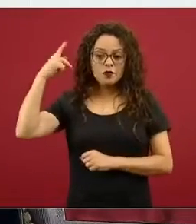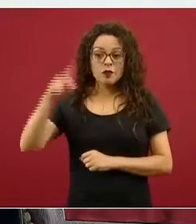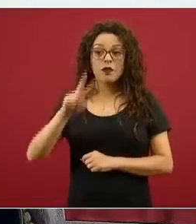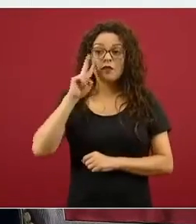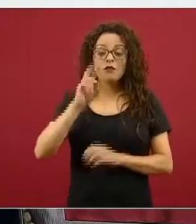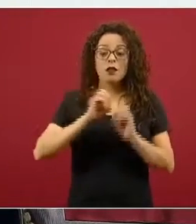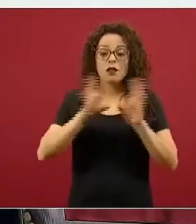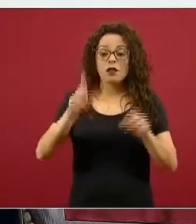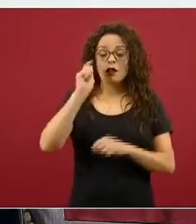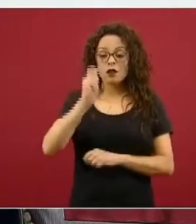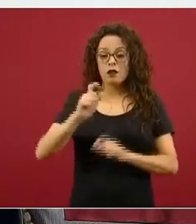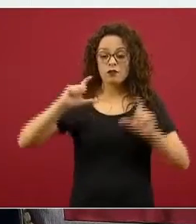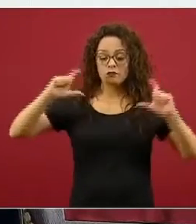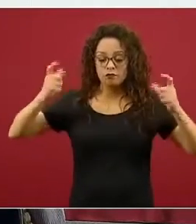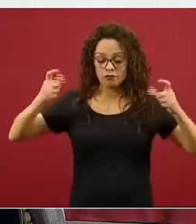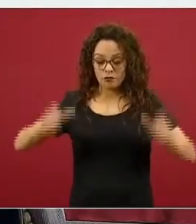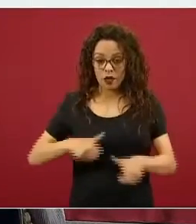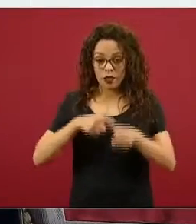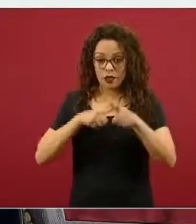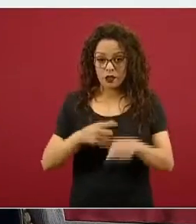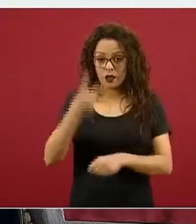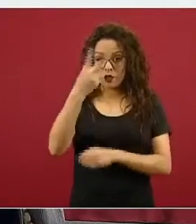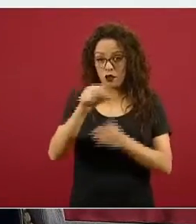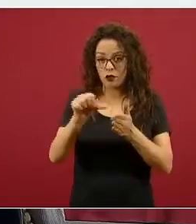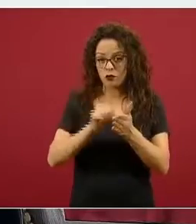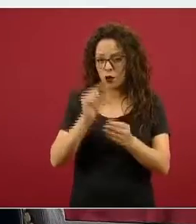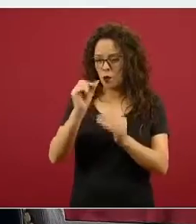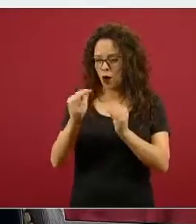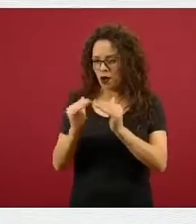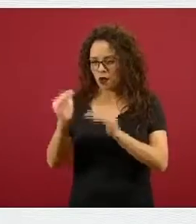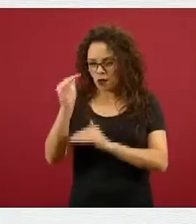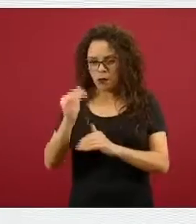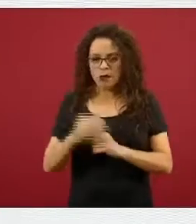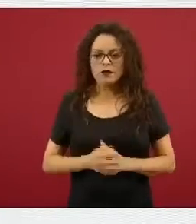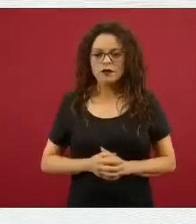claro de ya más de dos meses, con un pico máximo en la semana